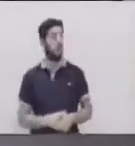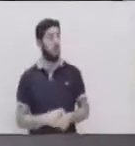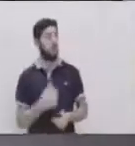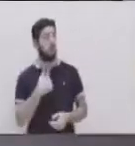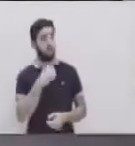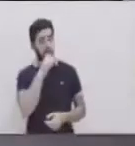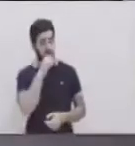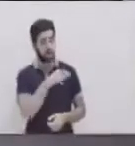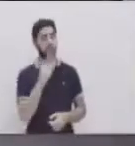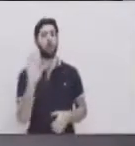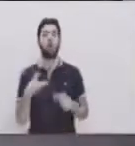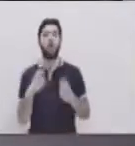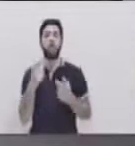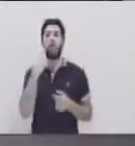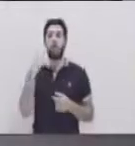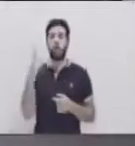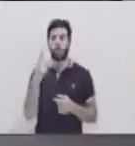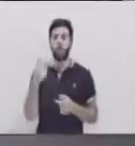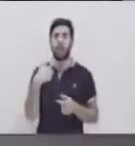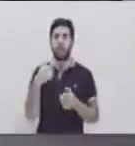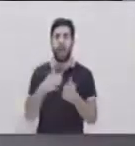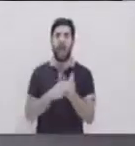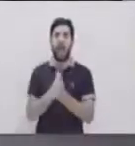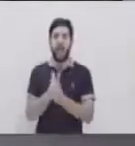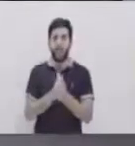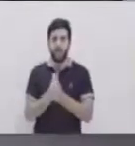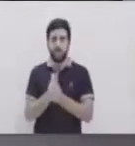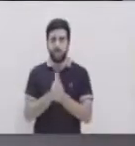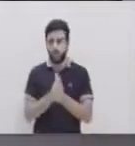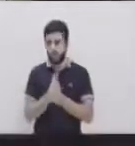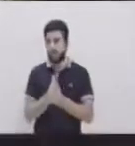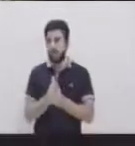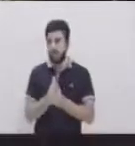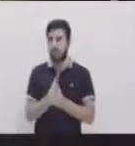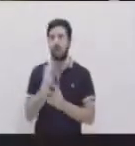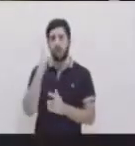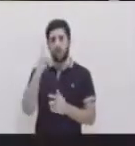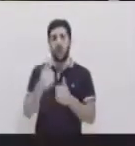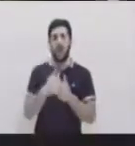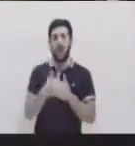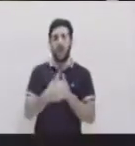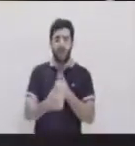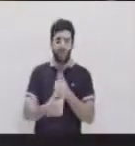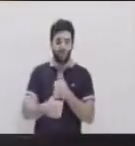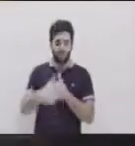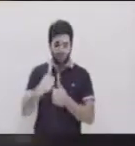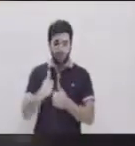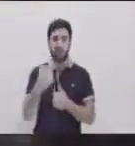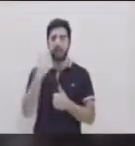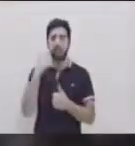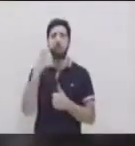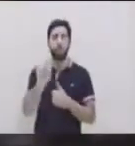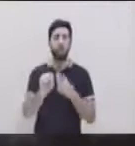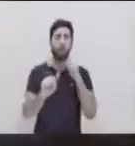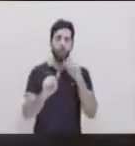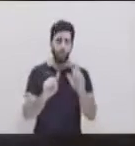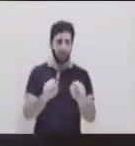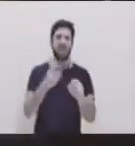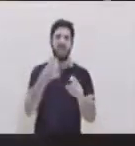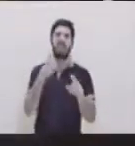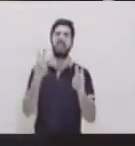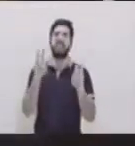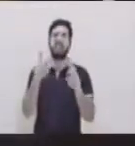nos deja el mensaje de buscar la luz y aprovechar las oportunidades en medio de las adversidades. Y tomando en cuenta un poco esto de